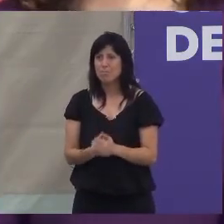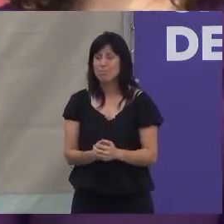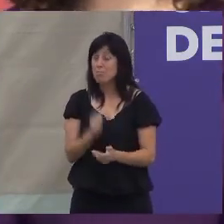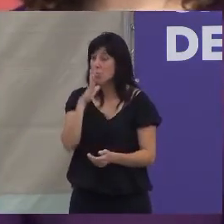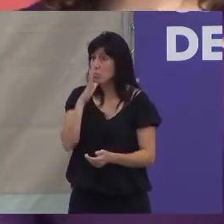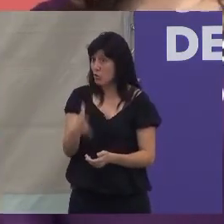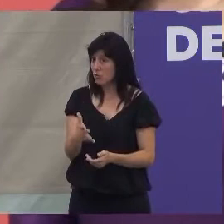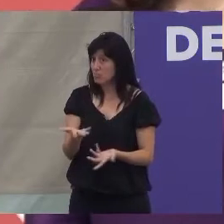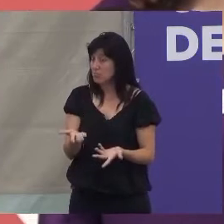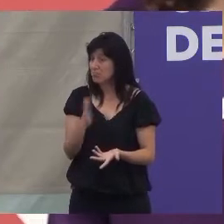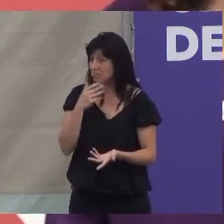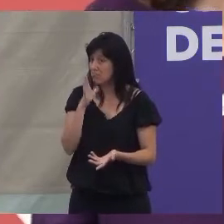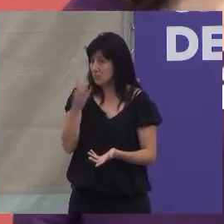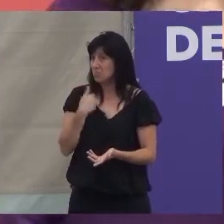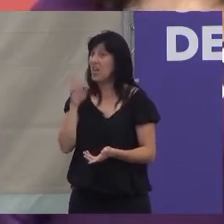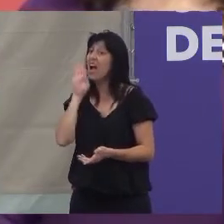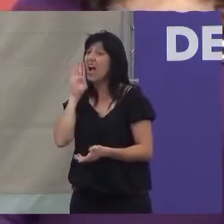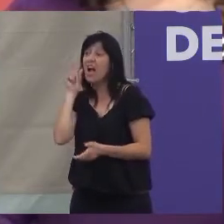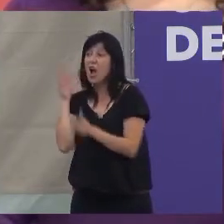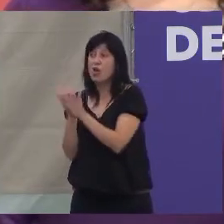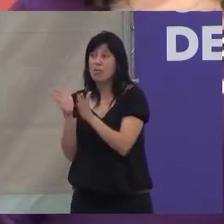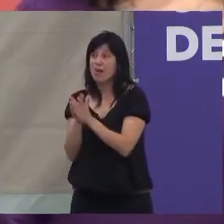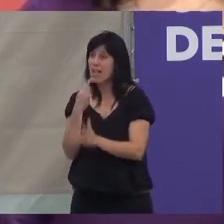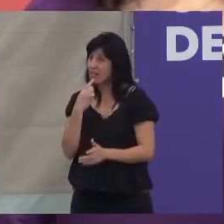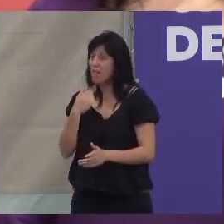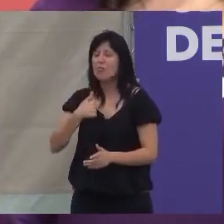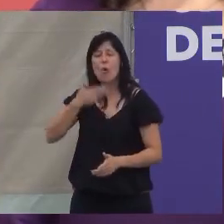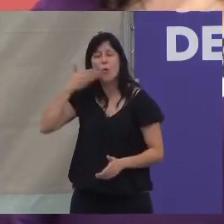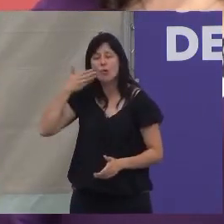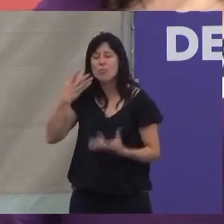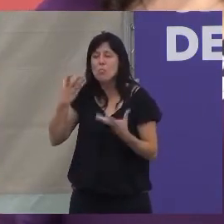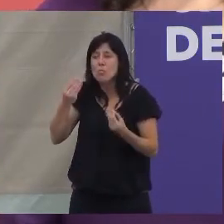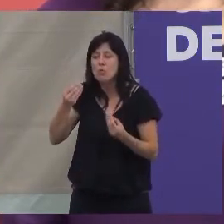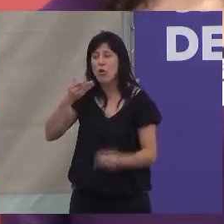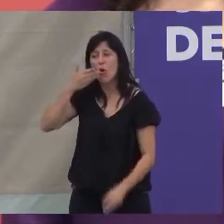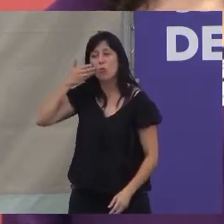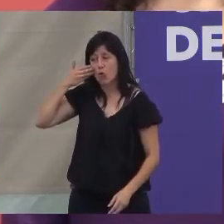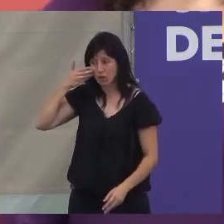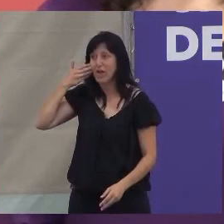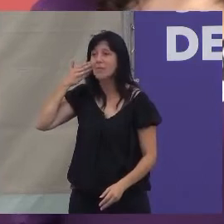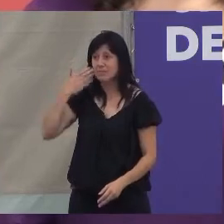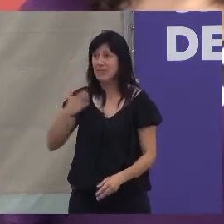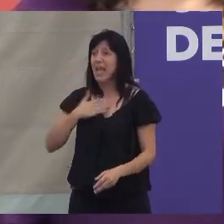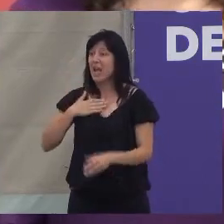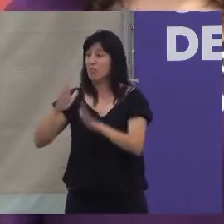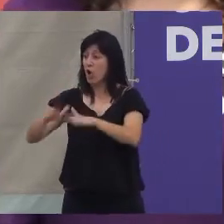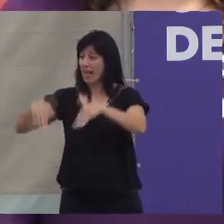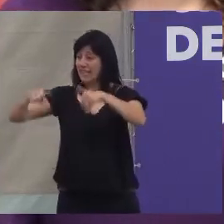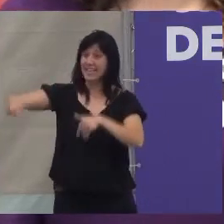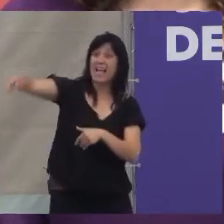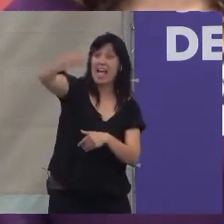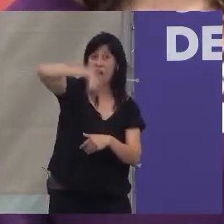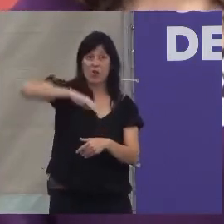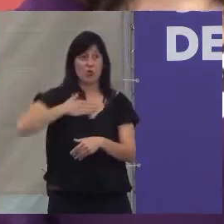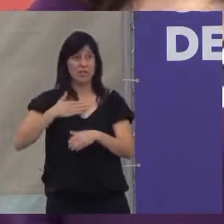Por eso mismo, como decía mi compañera, estoy orgullosa, muy orgullosa, de que mi candidata, nuestra candidata a